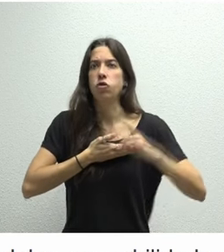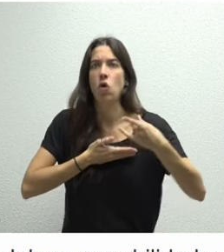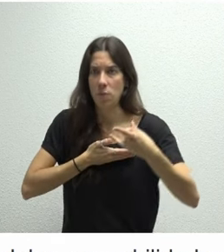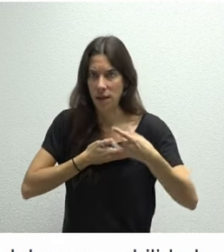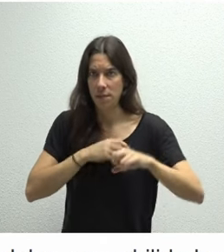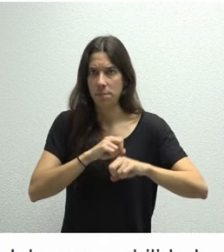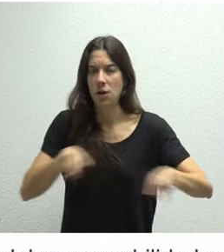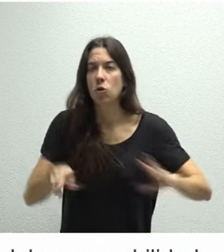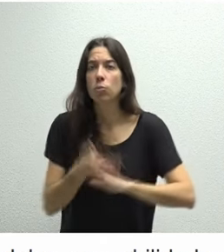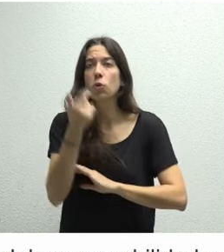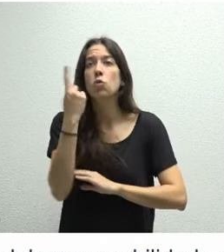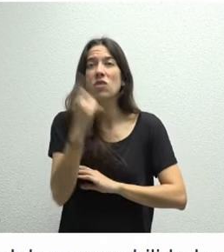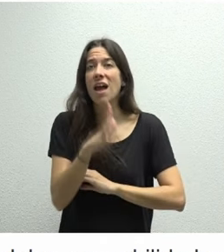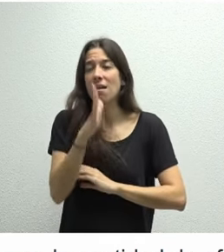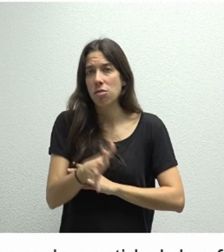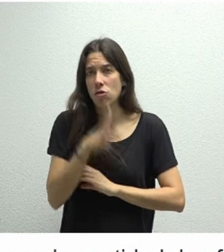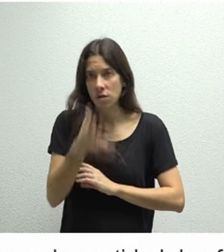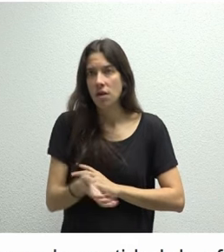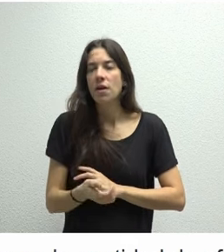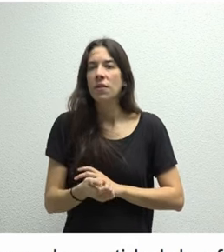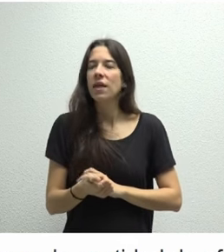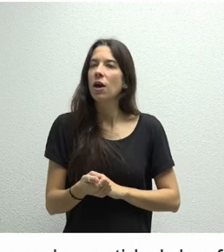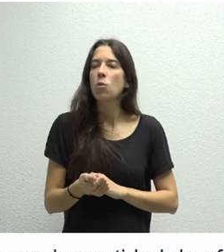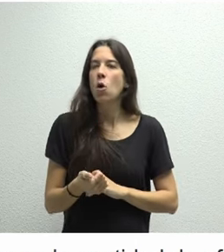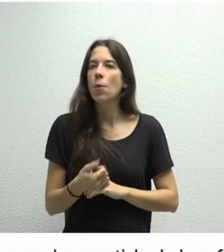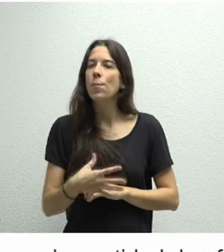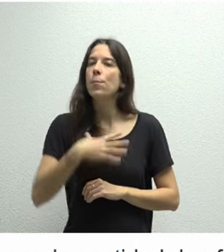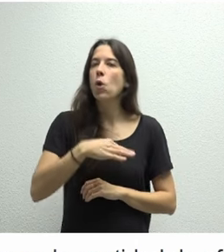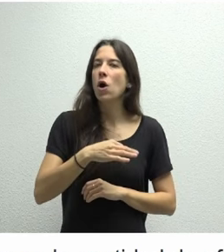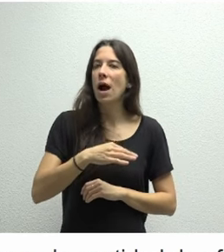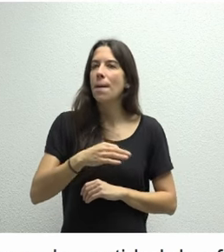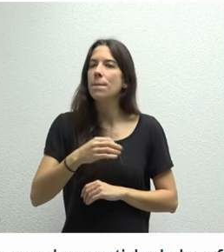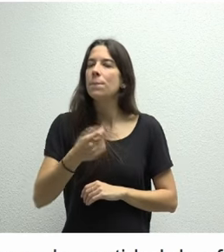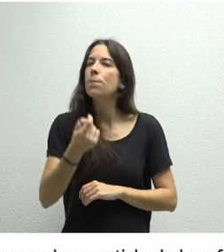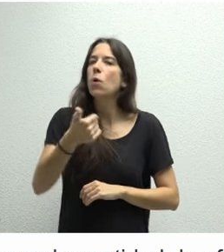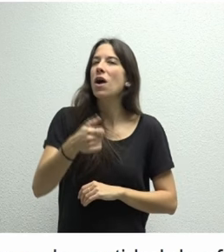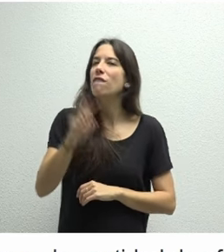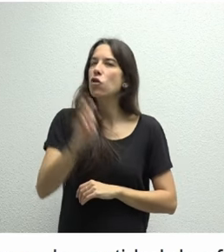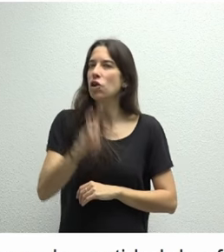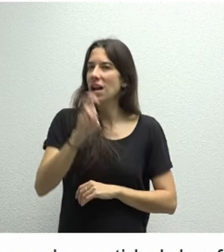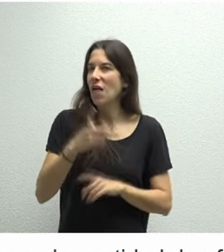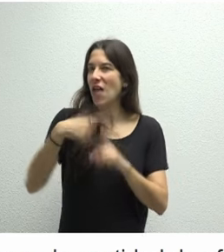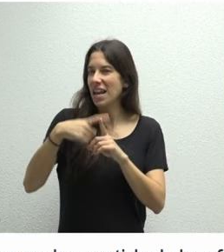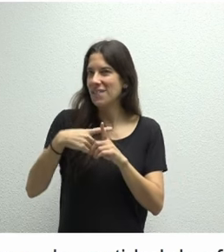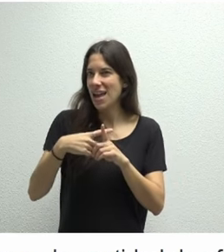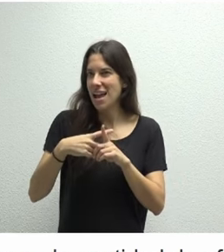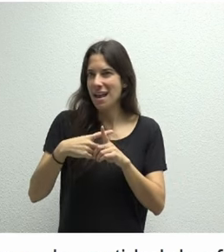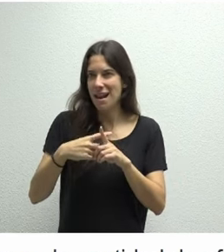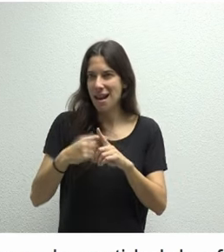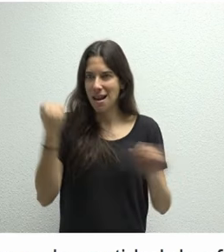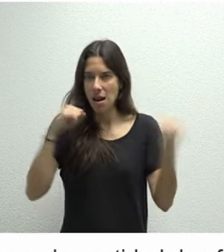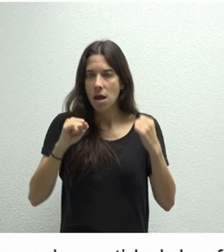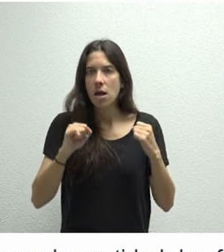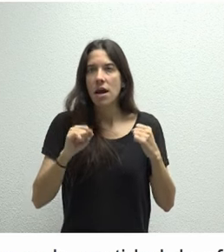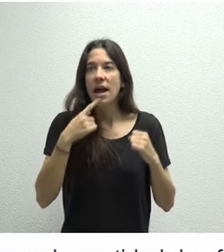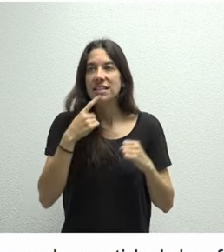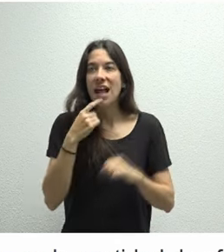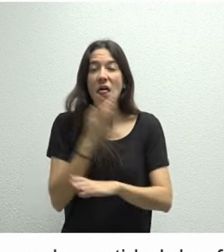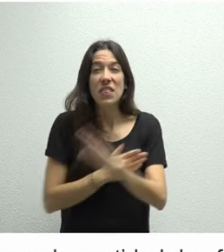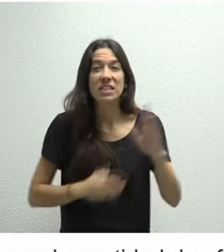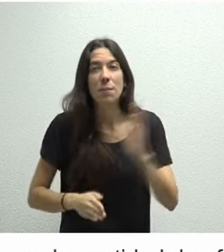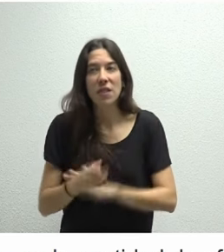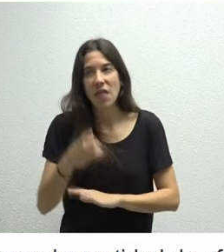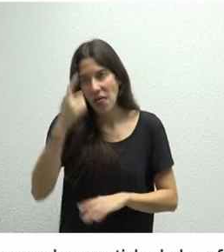mundial de mayor disfuncionalidad en la población general es la patología psiquiátrica pues no tenían suficiente vale la